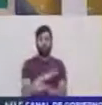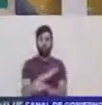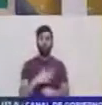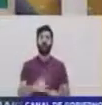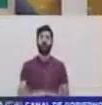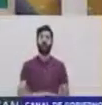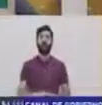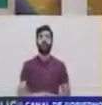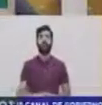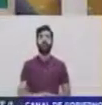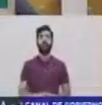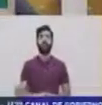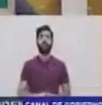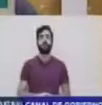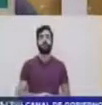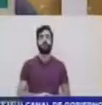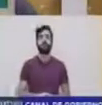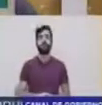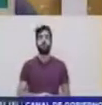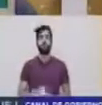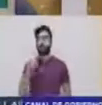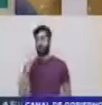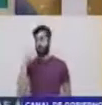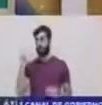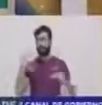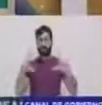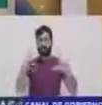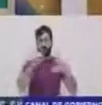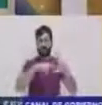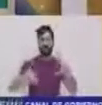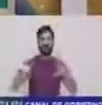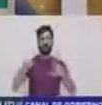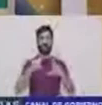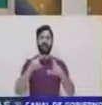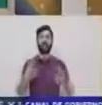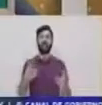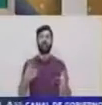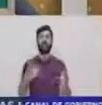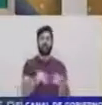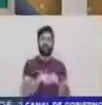El área de un círculo, ya esas son fórmulas básicas,